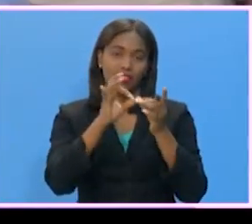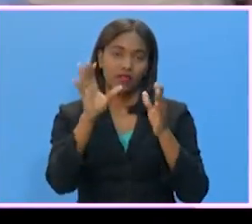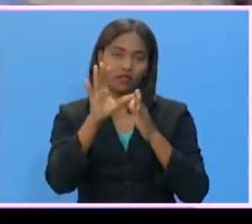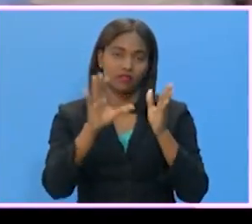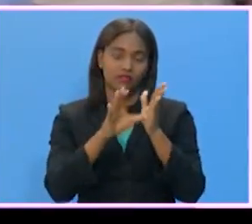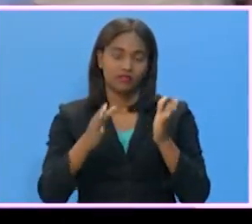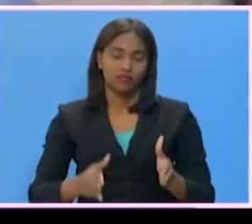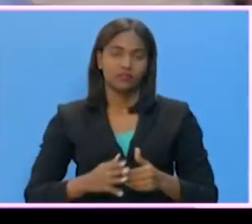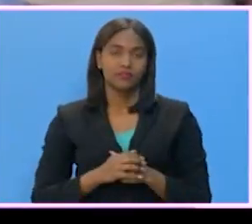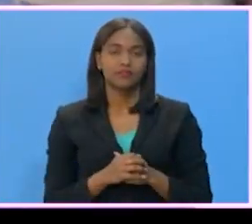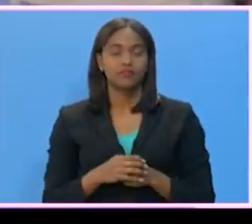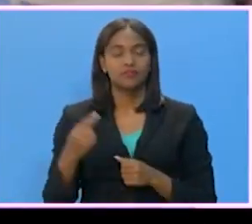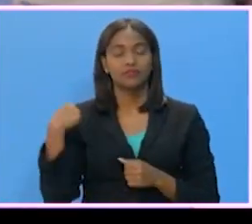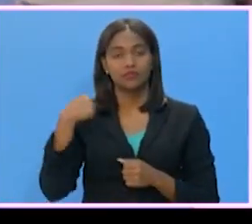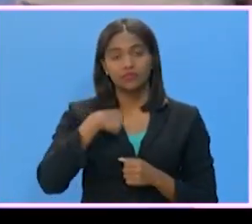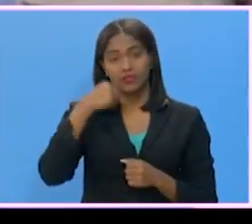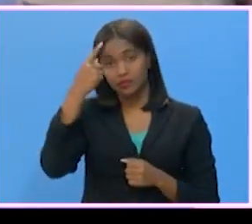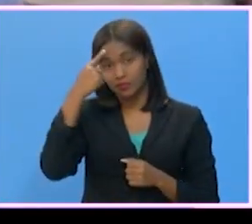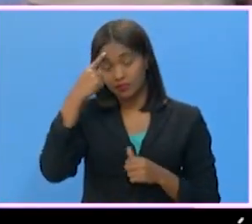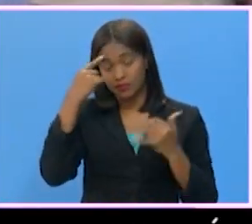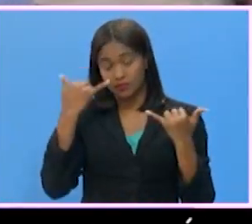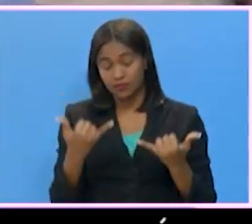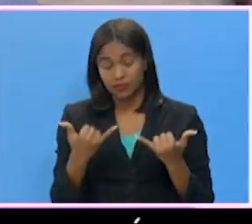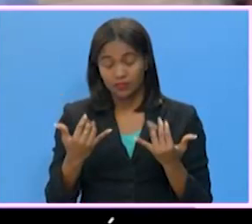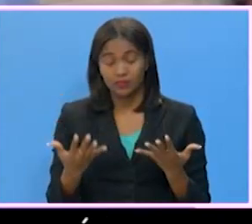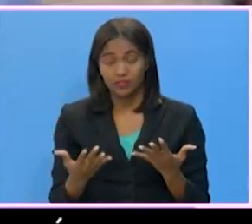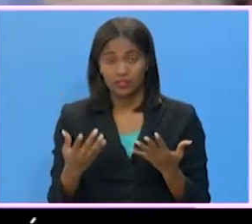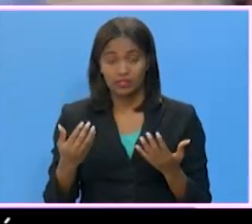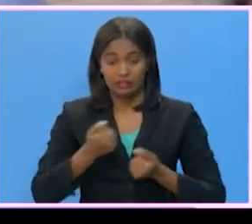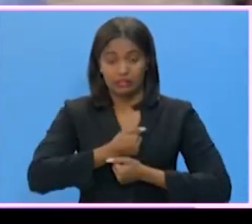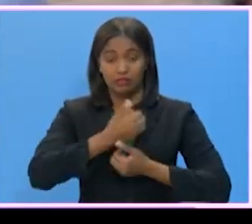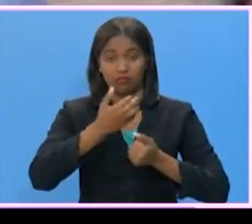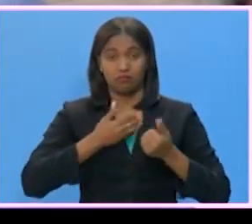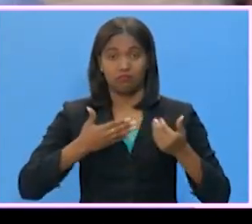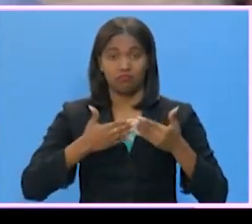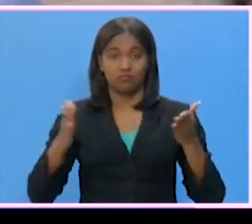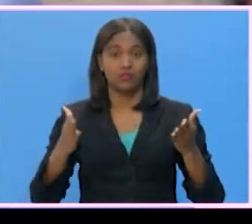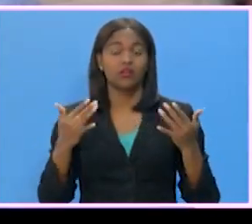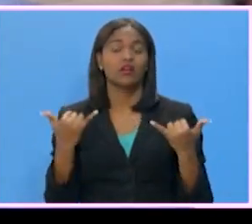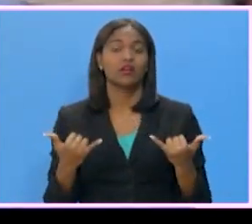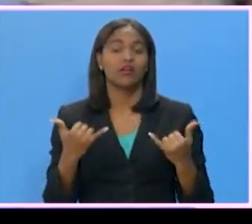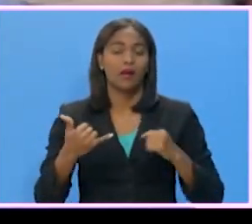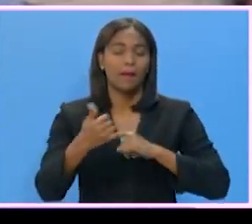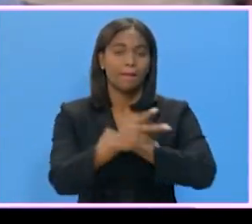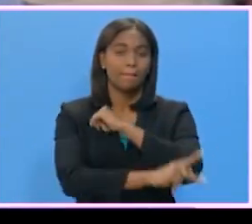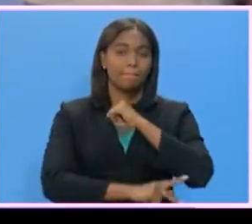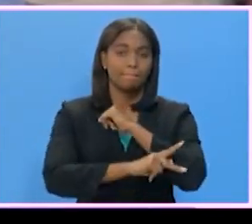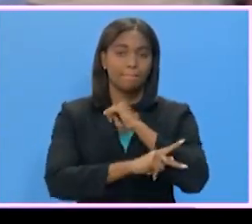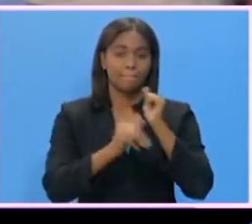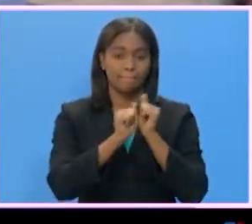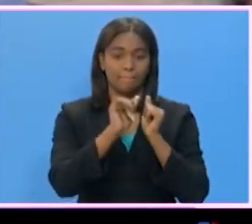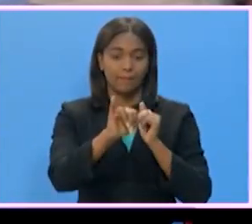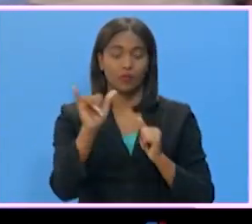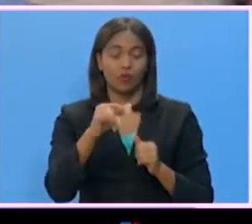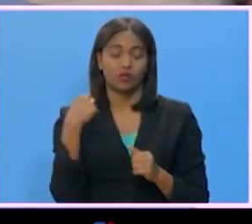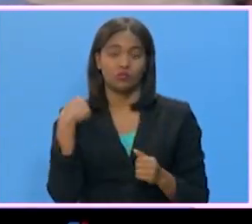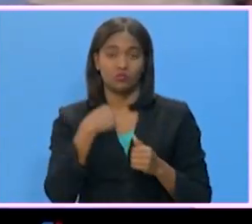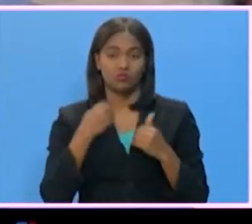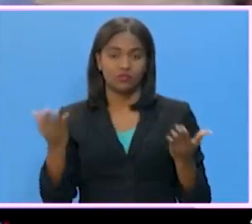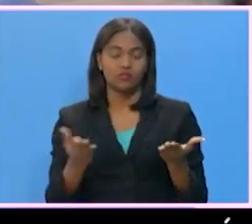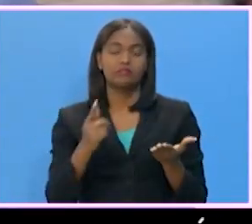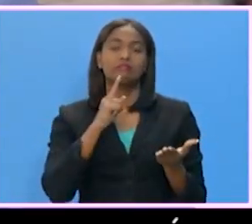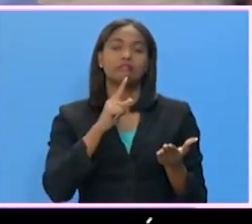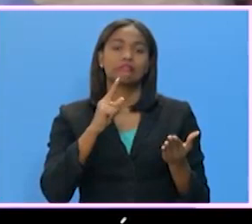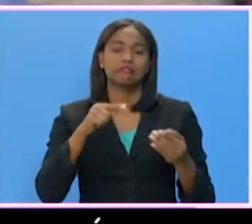Nosotros entendemos que coartar la libertad de expresión en un país democrático como el nuestro sería